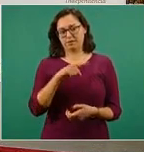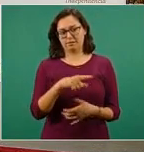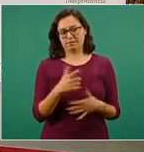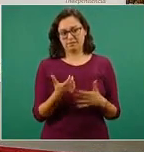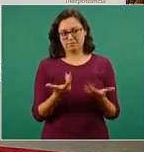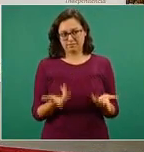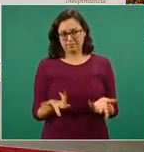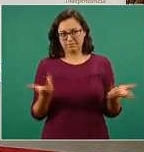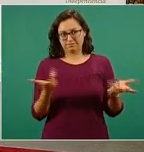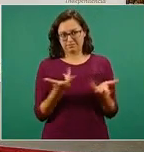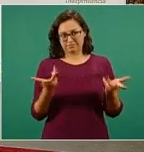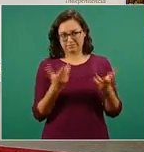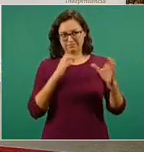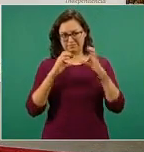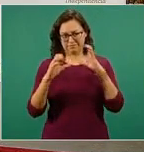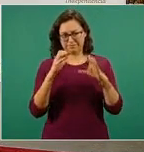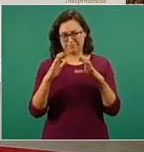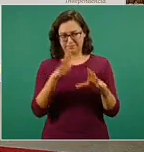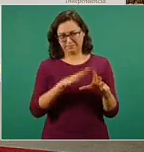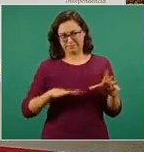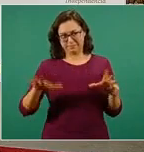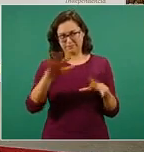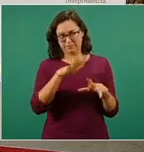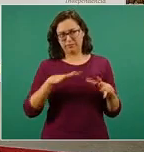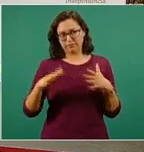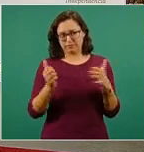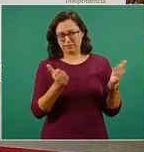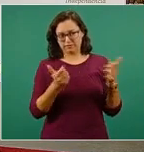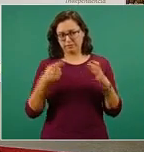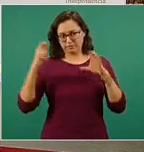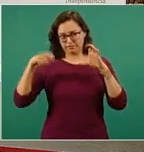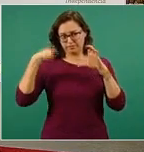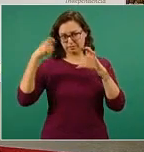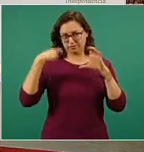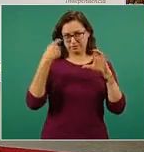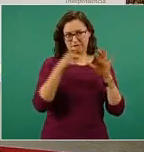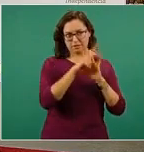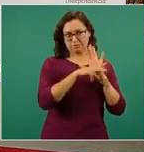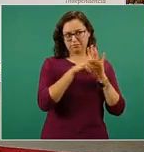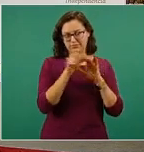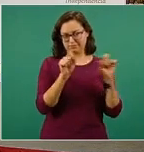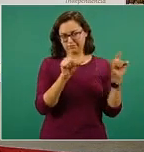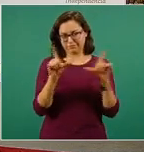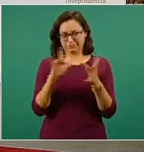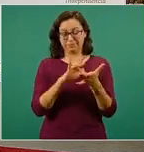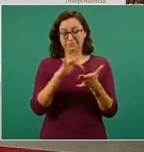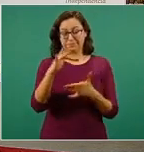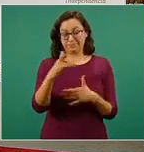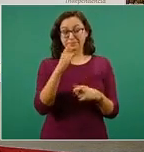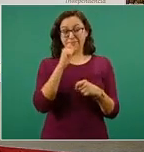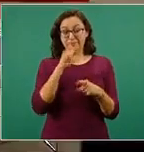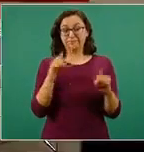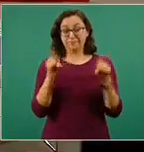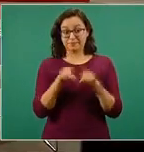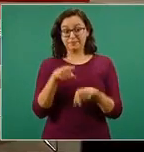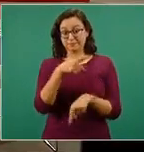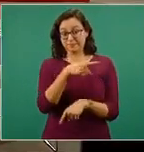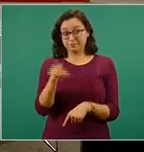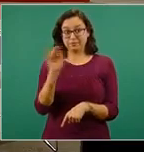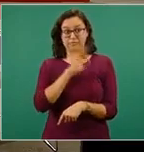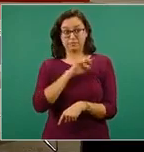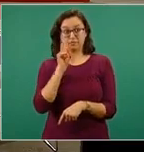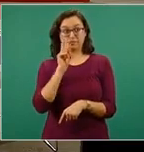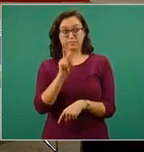este material, y además de lo extraordinariamente rescatable del material sobre